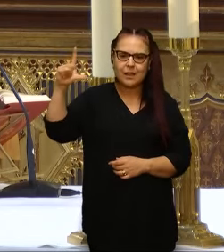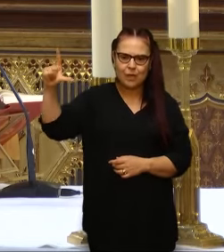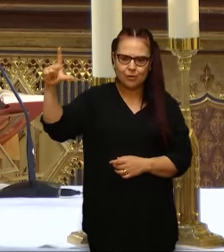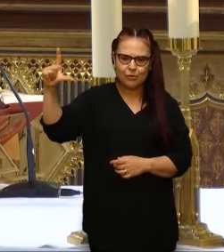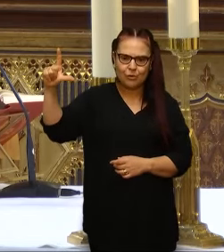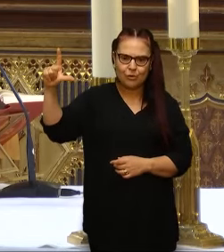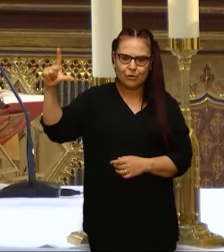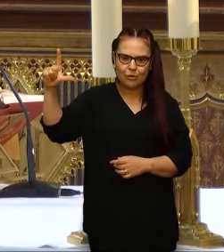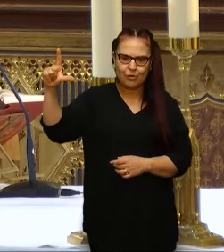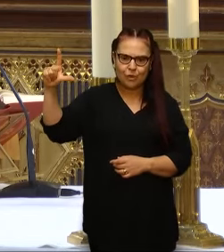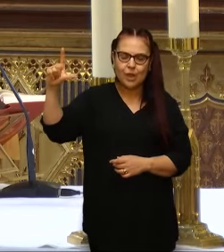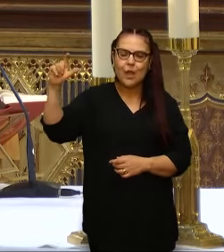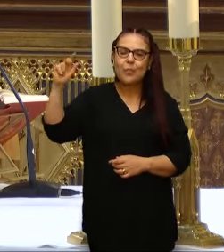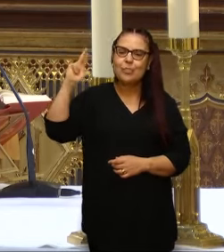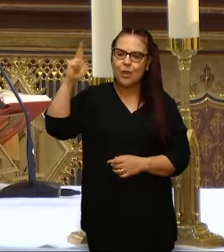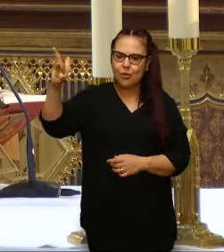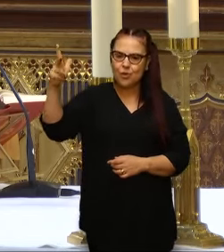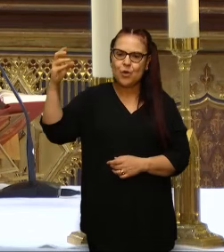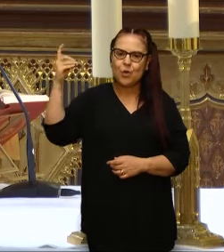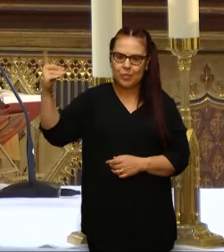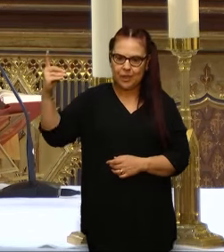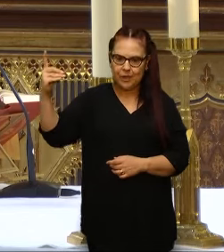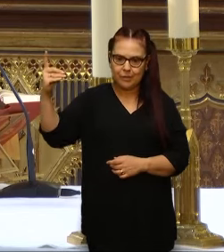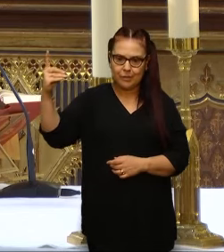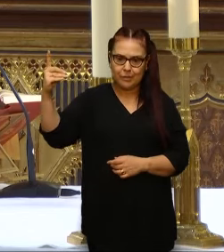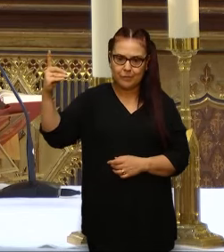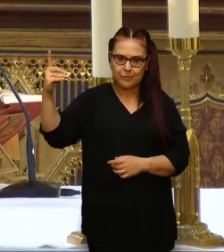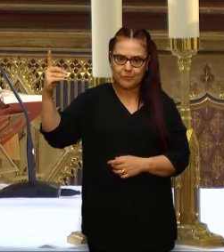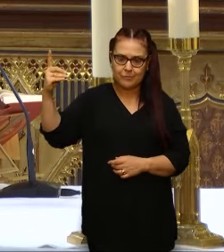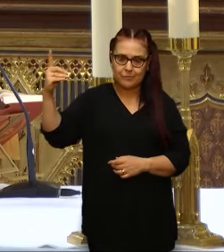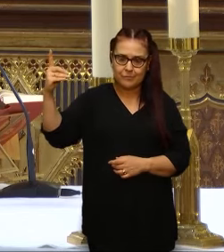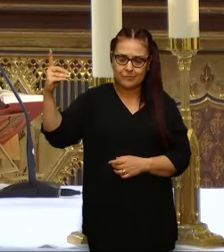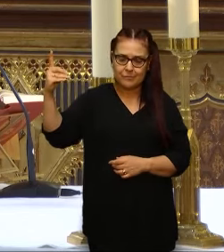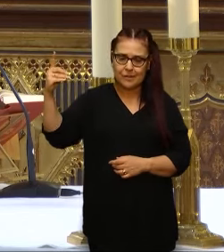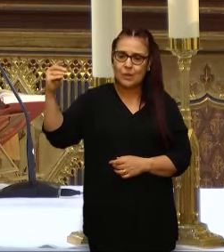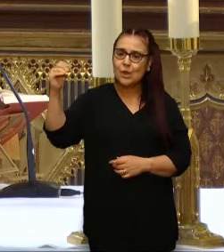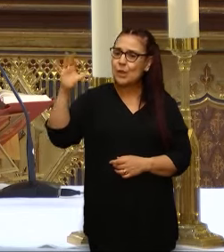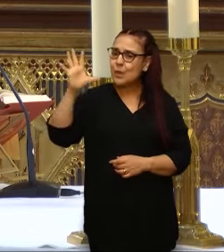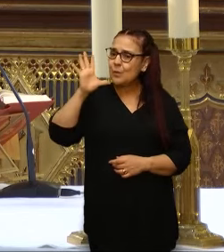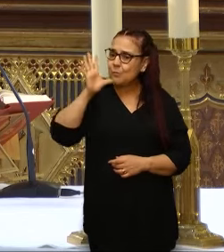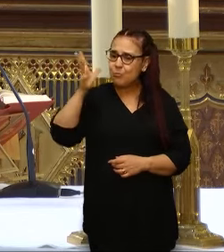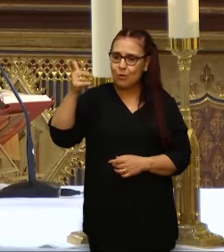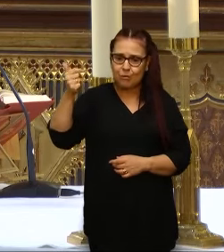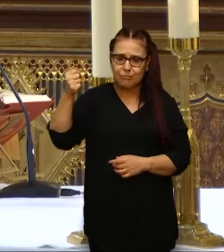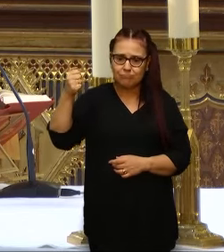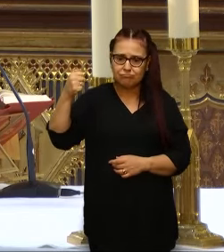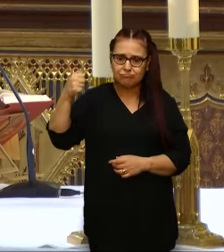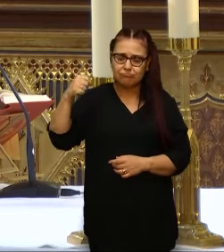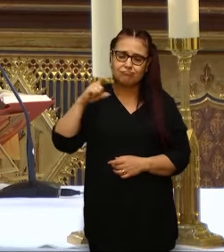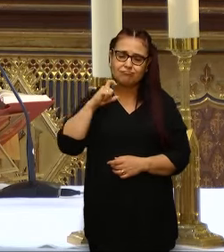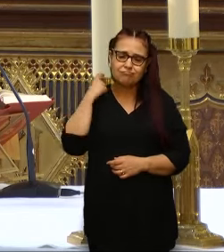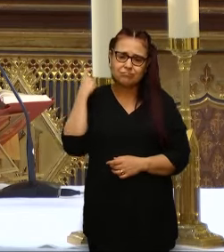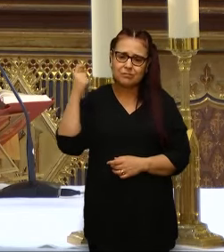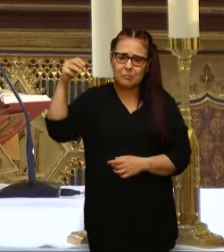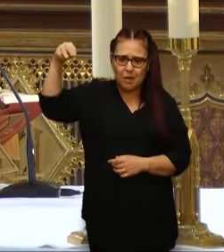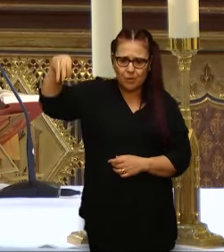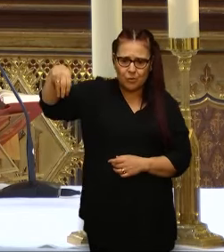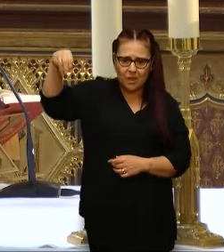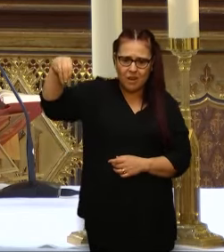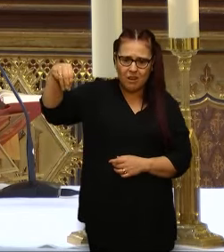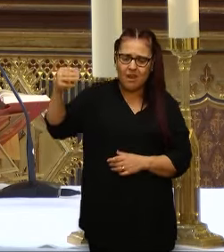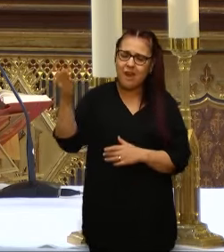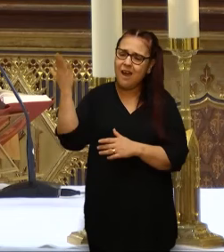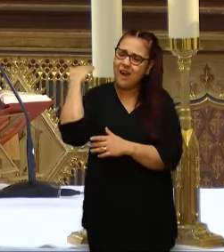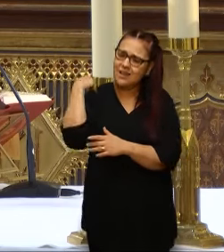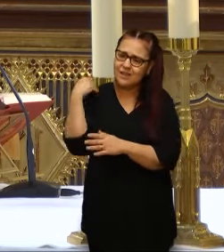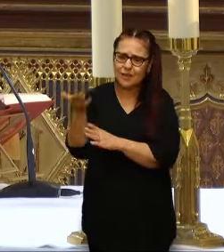León, De Hoyo Díaz, y por el padre Manuel Beunza, que ayer